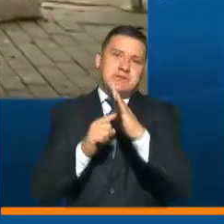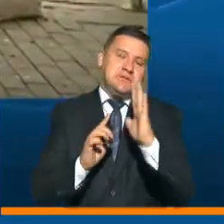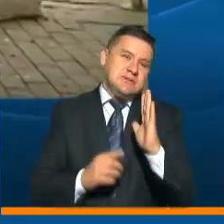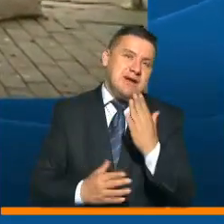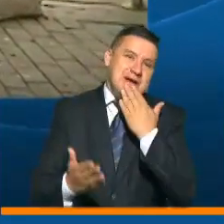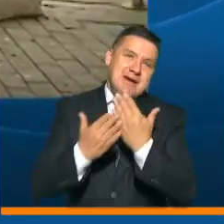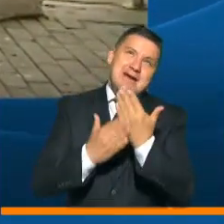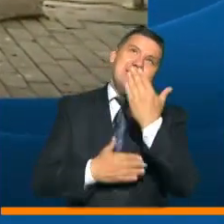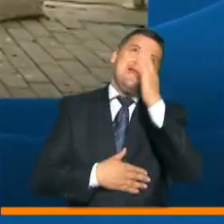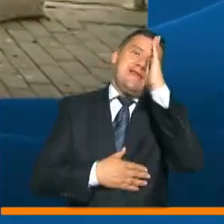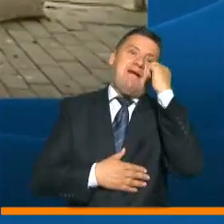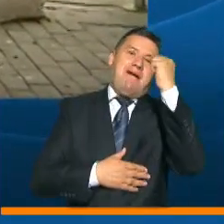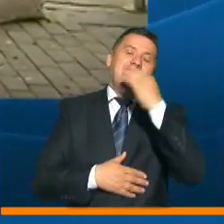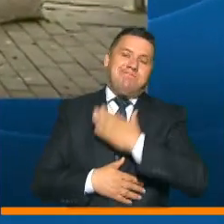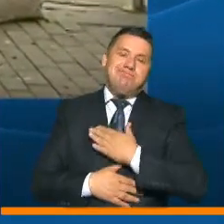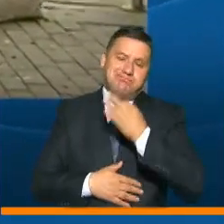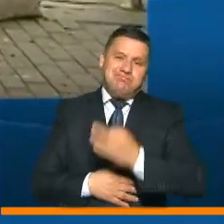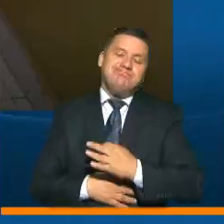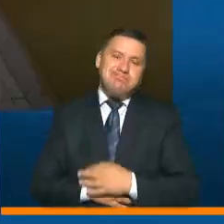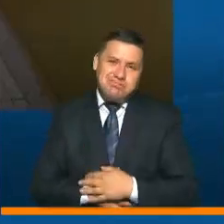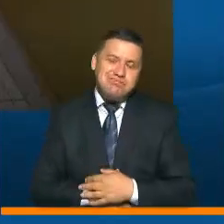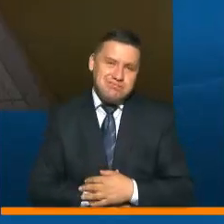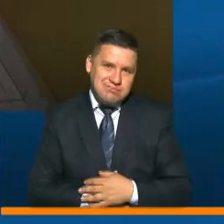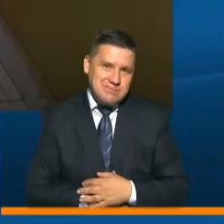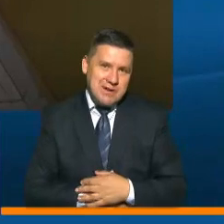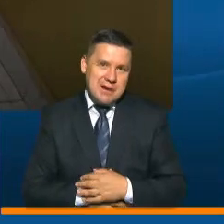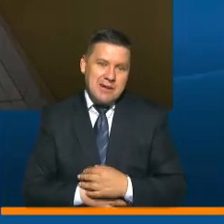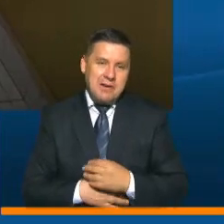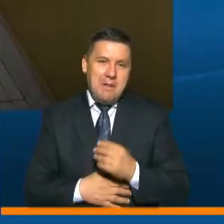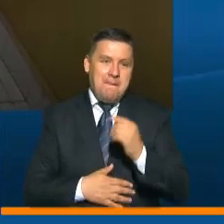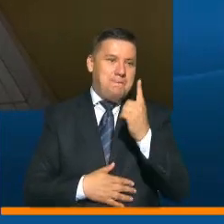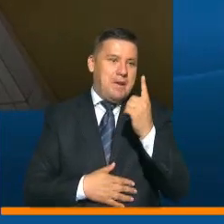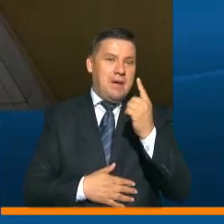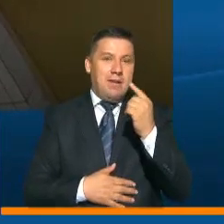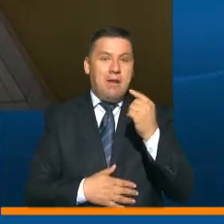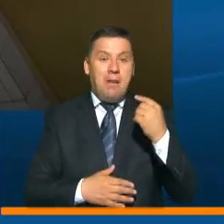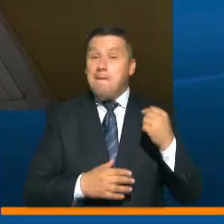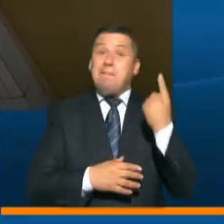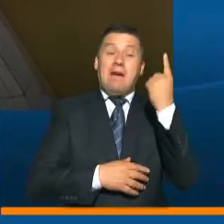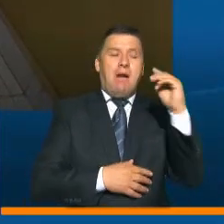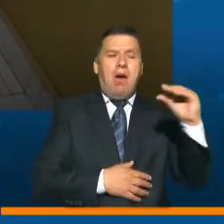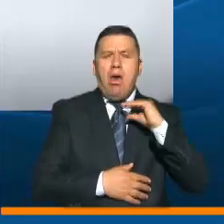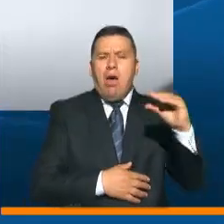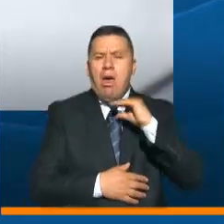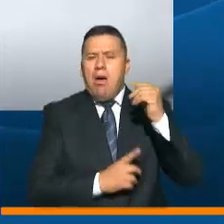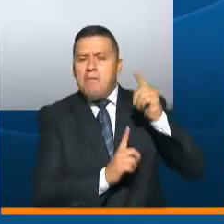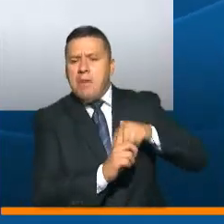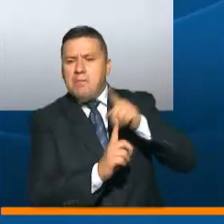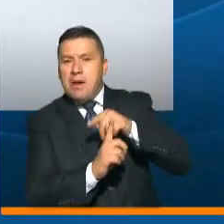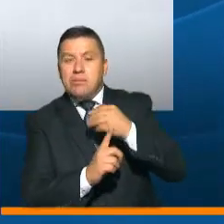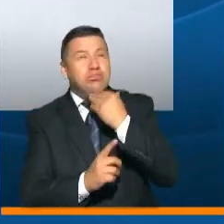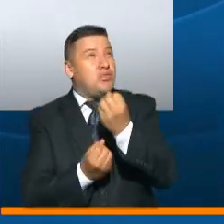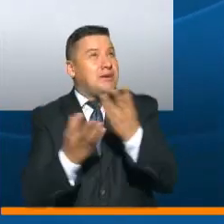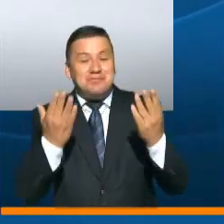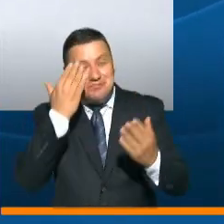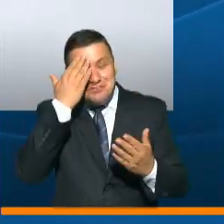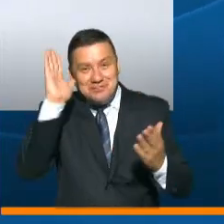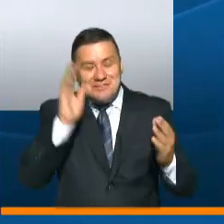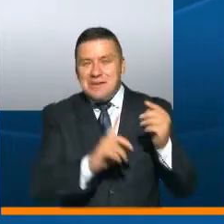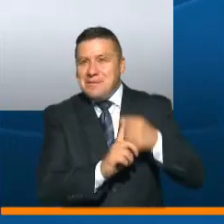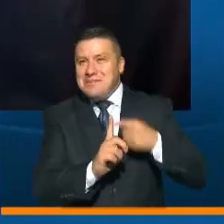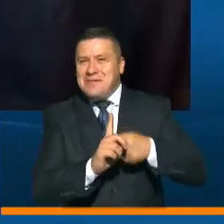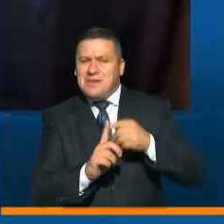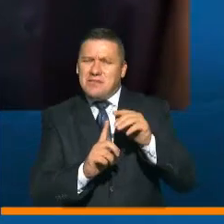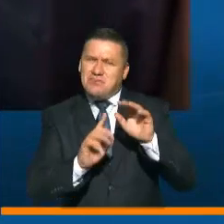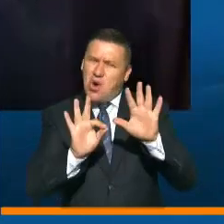Pues gracias a Dios he sido beneficiario desde el primer pago. Hasta el momento pues no sé cuántos van, pero sí creo que